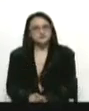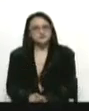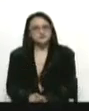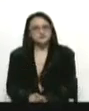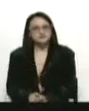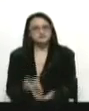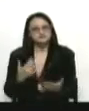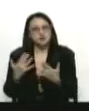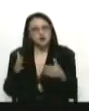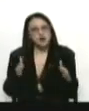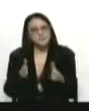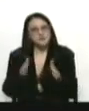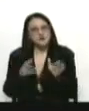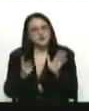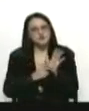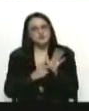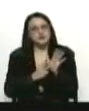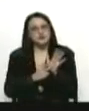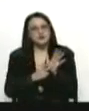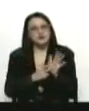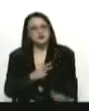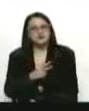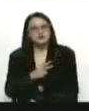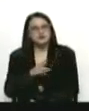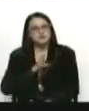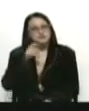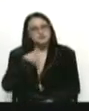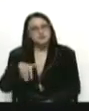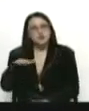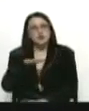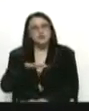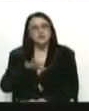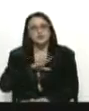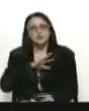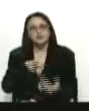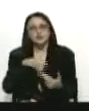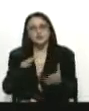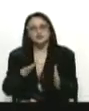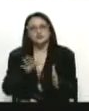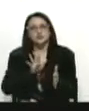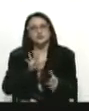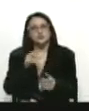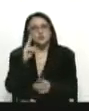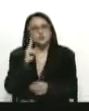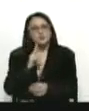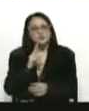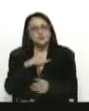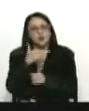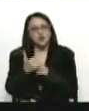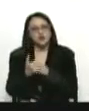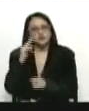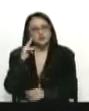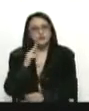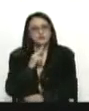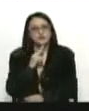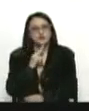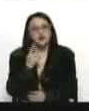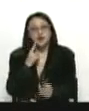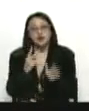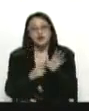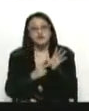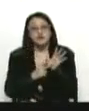Transitar los caminos con la verdad. Con la verdad de nuestro pueblo, de nuestra revolución, de nuestro proyecto bolivariano. Y con la